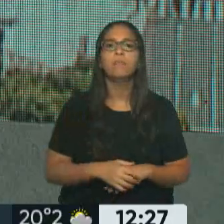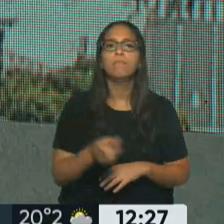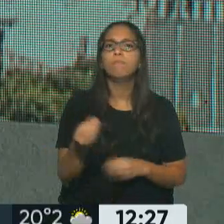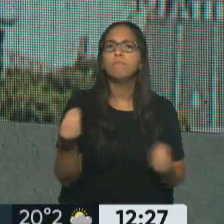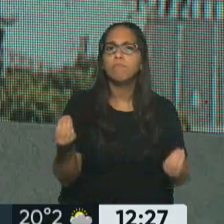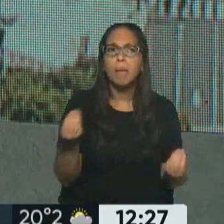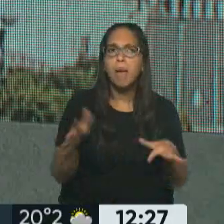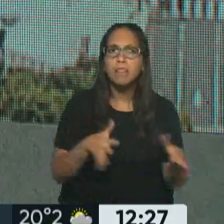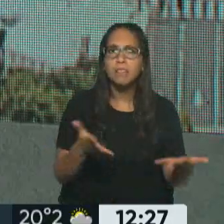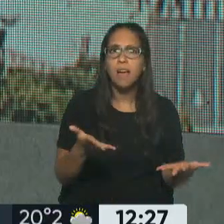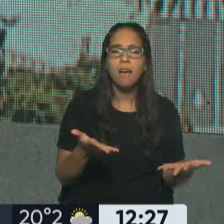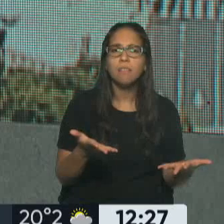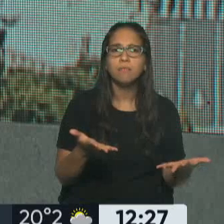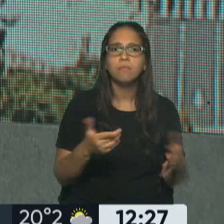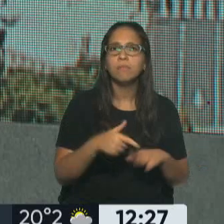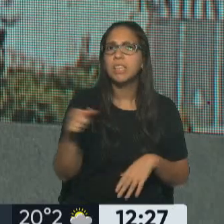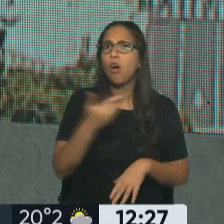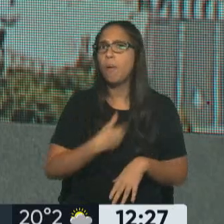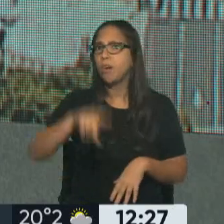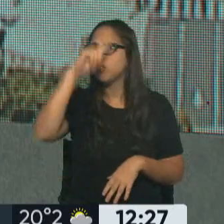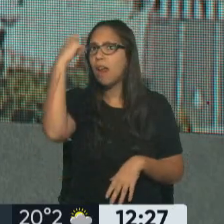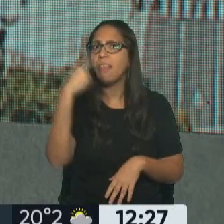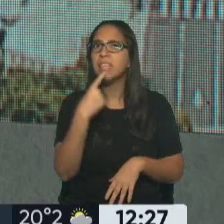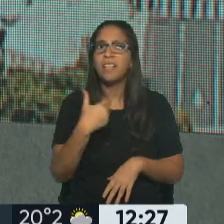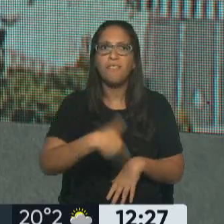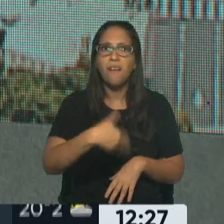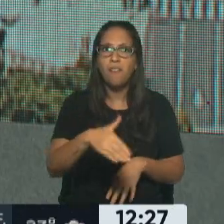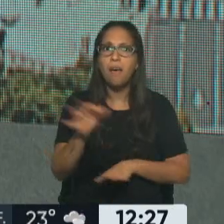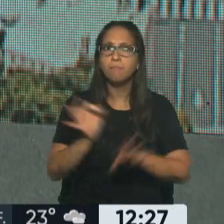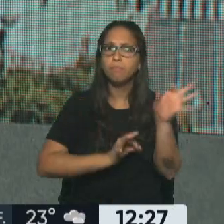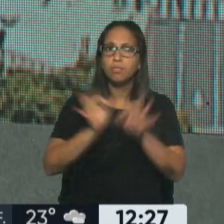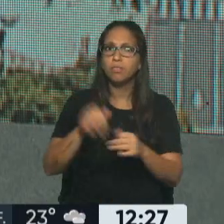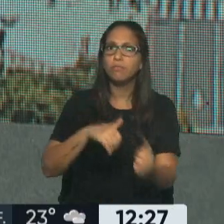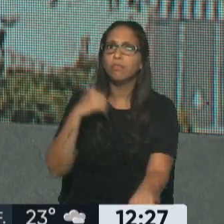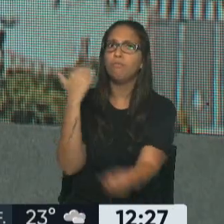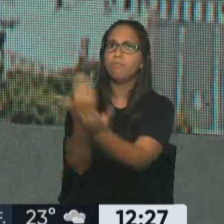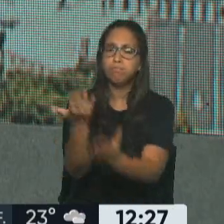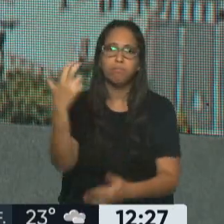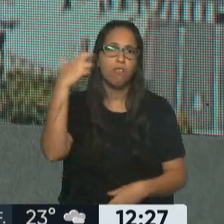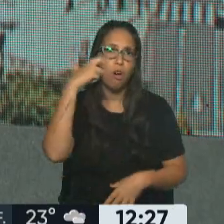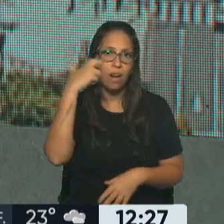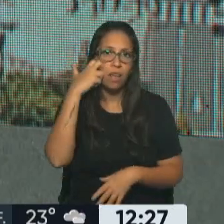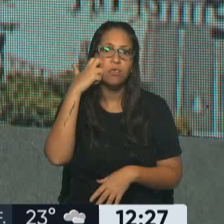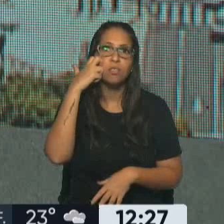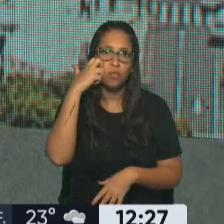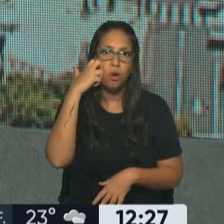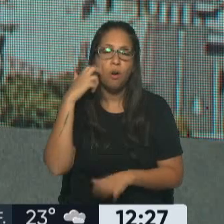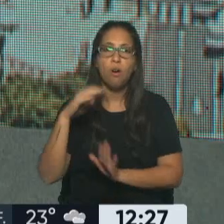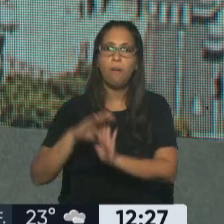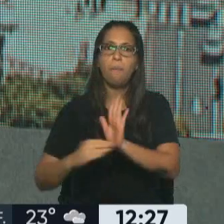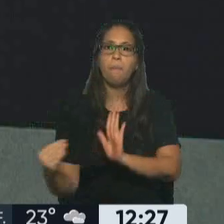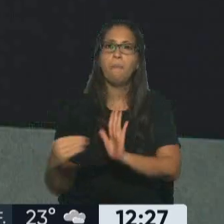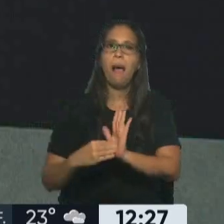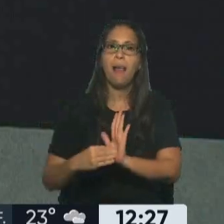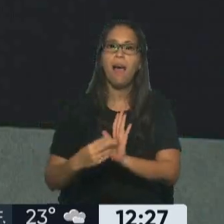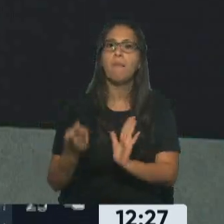ahora y qué podría pasar? Desde el Gobierno Nacional indicaron que van a enviar nuevamente al Congreso de la Nación un proyecto para restituir